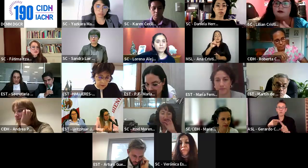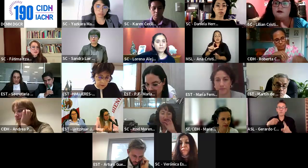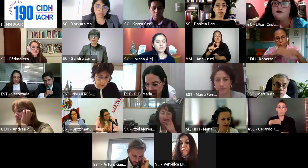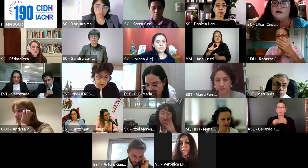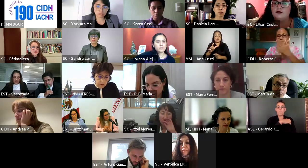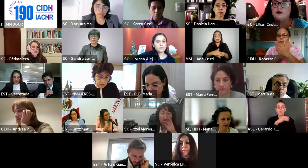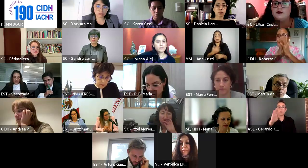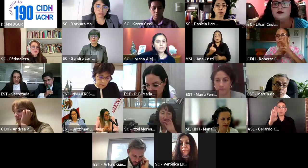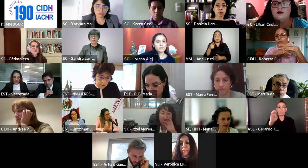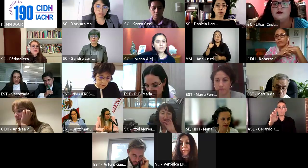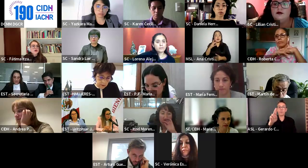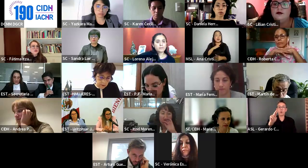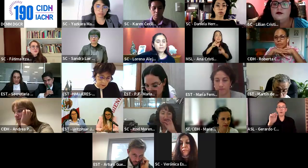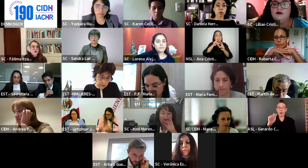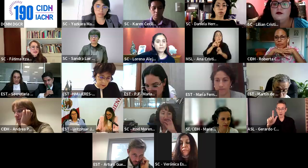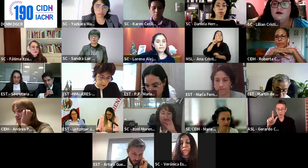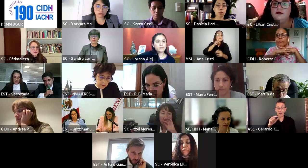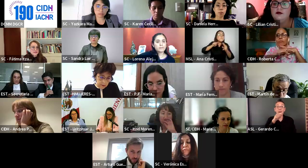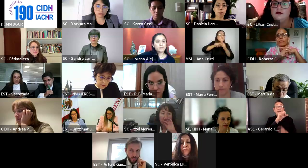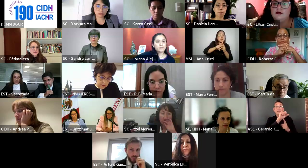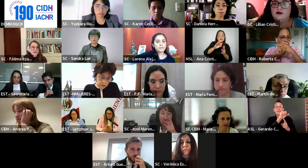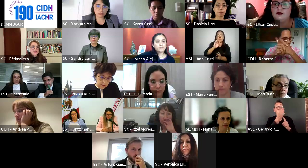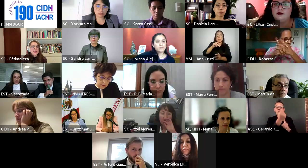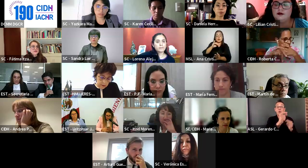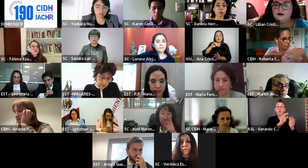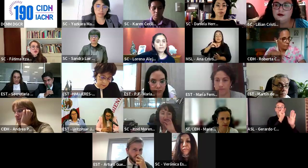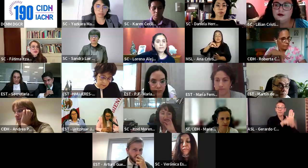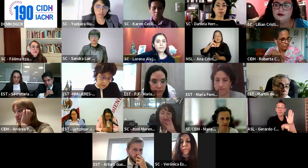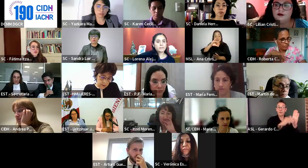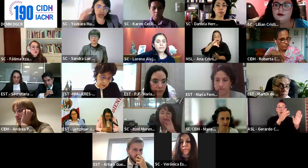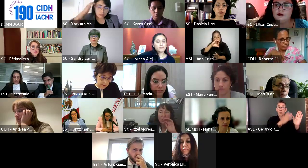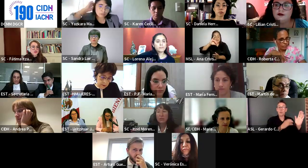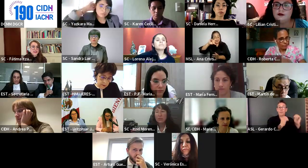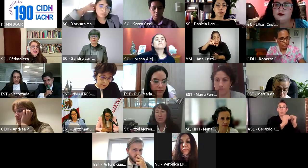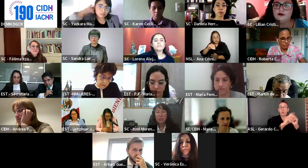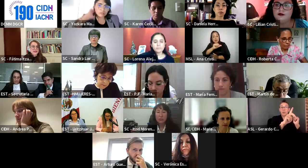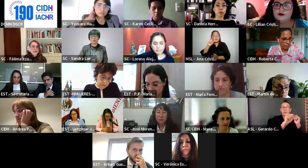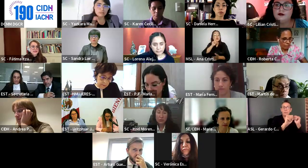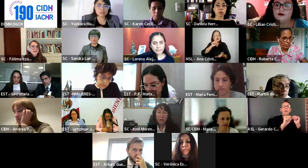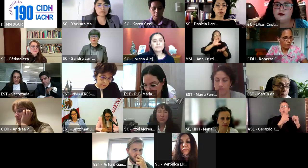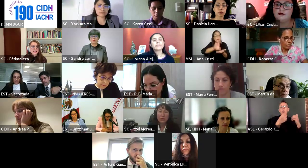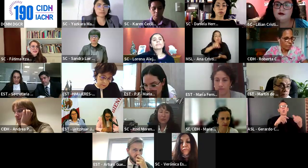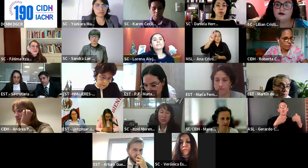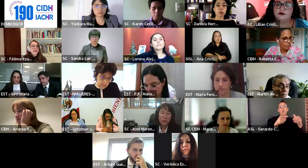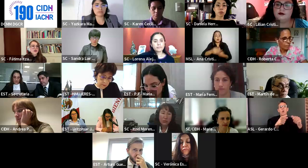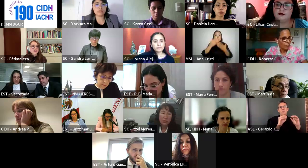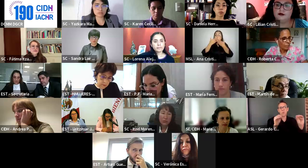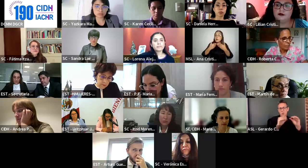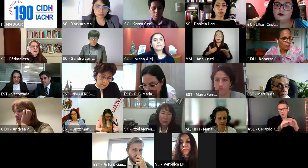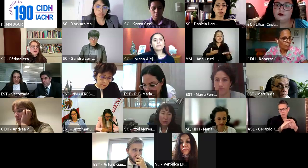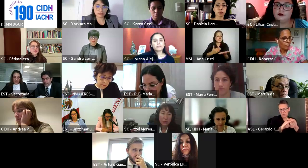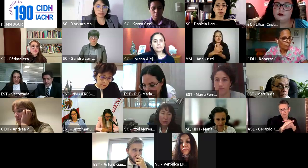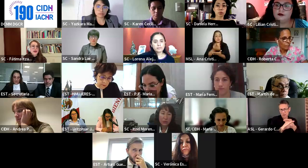en el caso de los feminicidios contra mujeres con discapacidad, es todavía muy notoria la falta de accesibilidad en